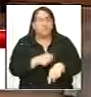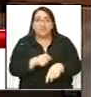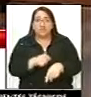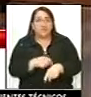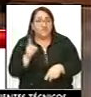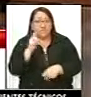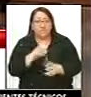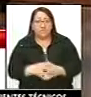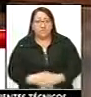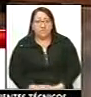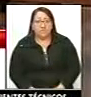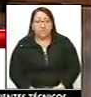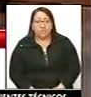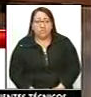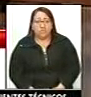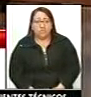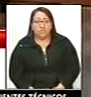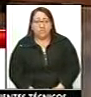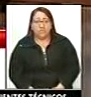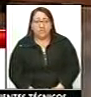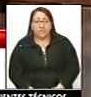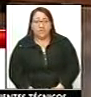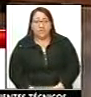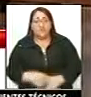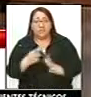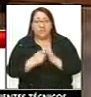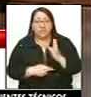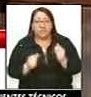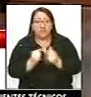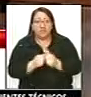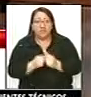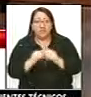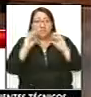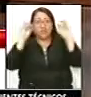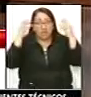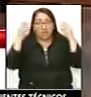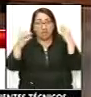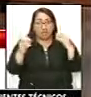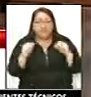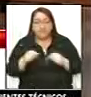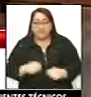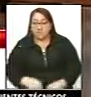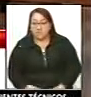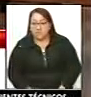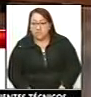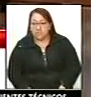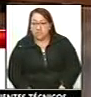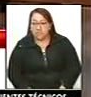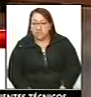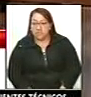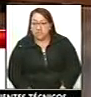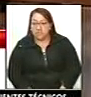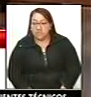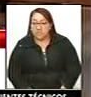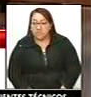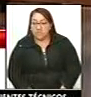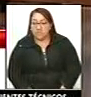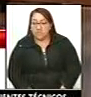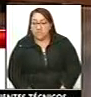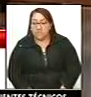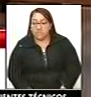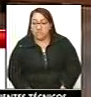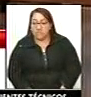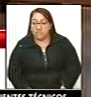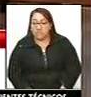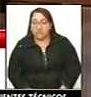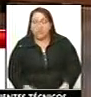de los espacios. Si bien es cierto, hay una reglamentación acerca de las cámaras en los centros educativos, en todo lugar donde